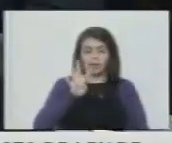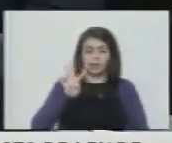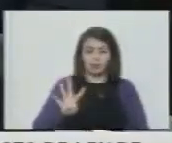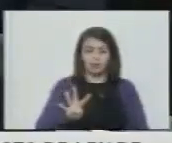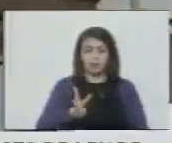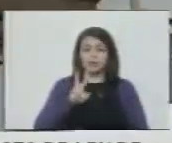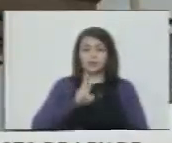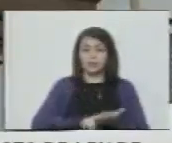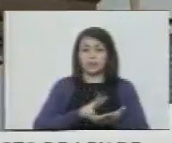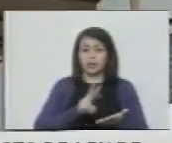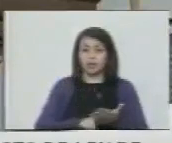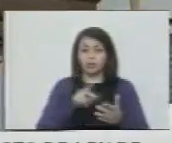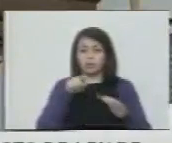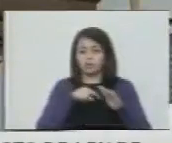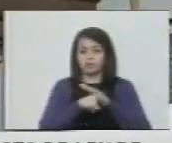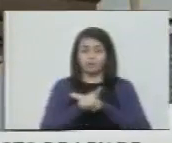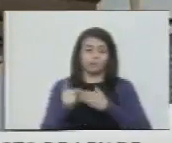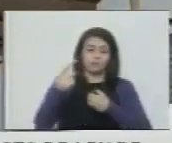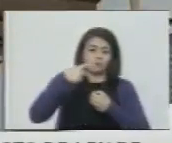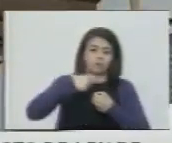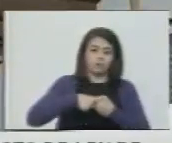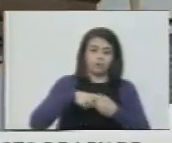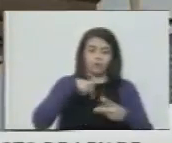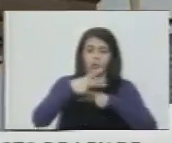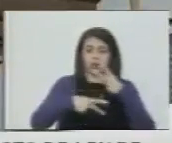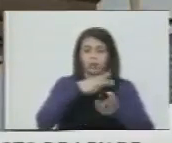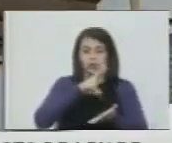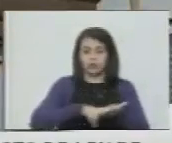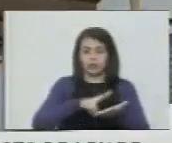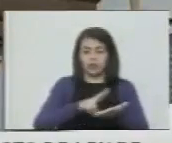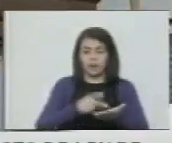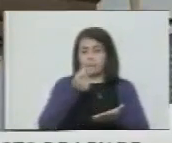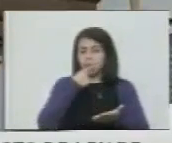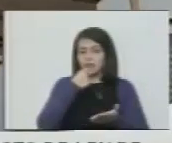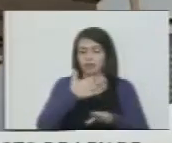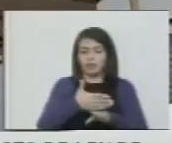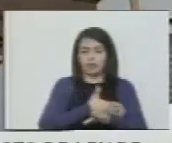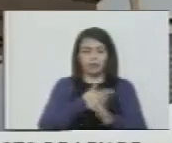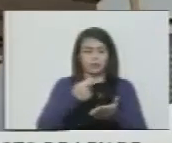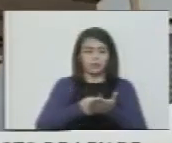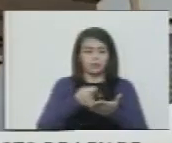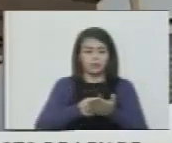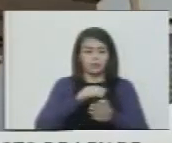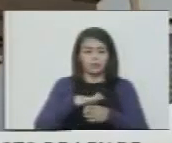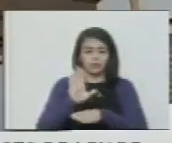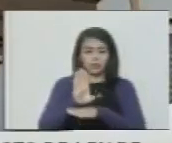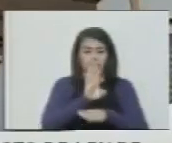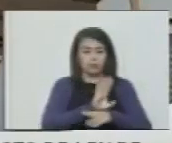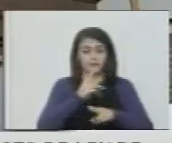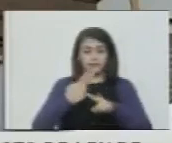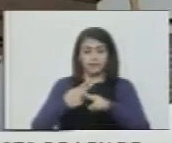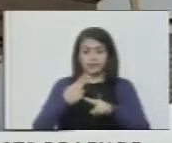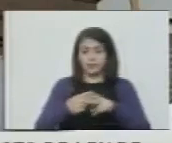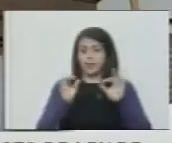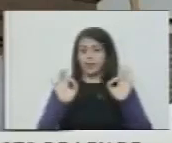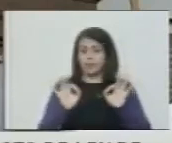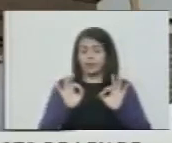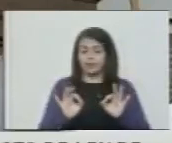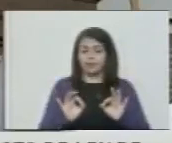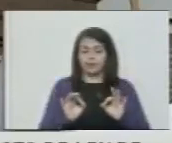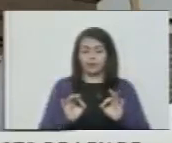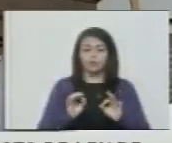24. Seguro inclusivo, producto de seguro o de medicina prepagada que ampara riesgos